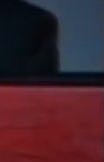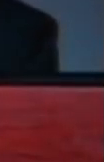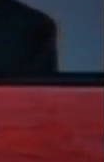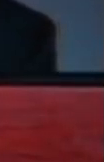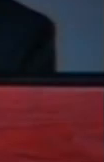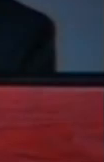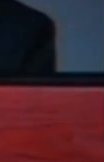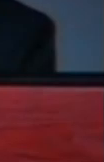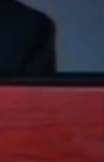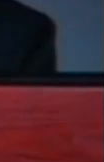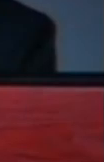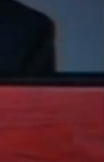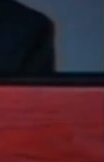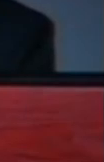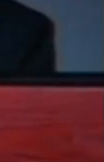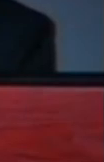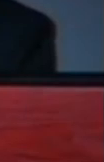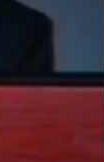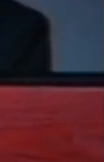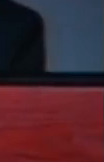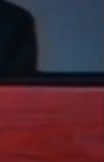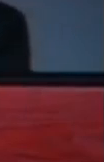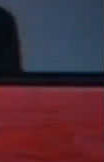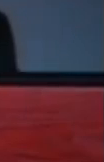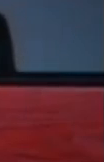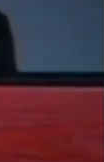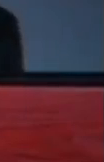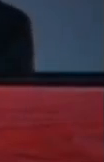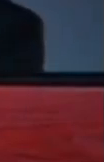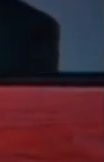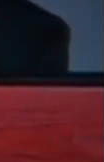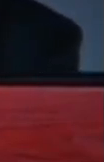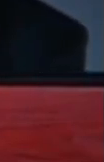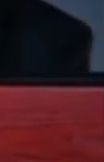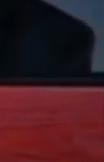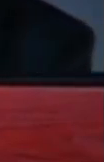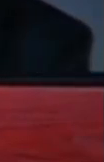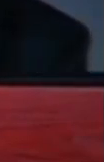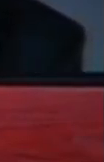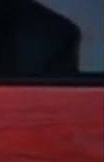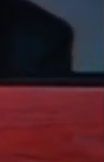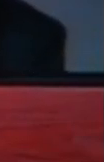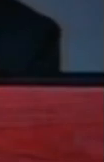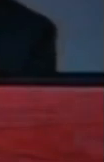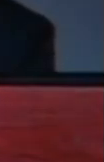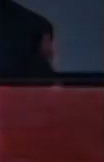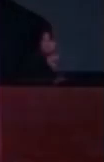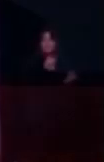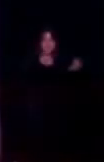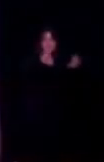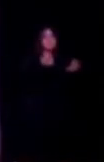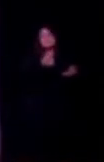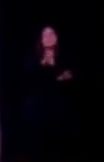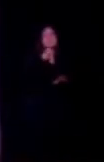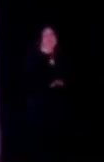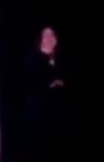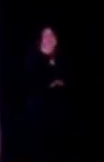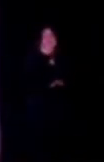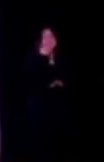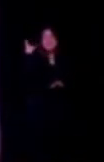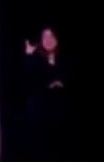docencia. Claro, para mí, yo no sé, y a lo mejor digo una burrada y me perdonáis, pero todo esto casa mal con un sistema de acceso a la docencia